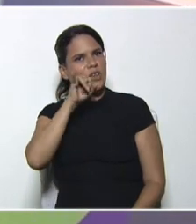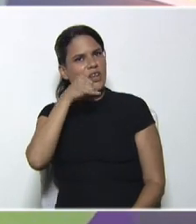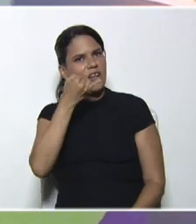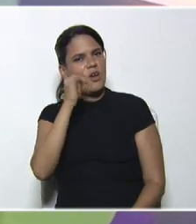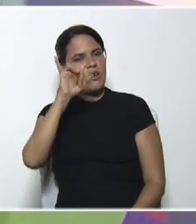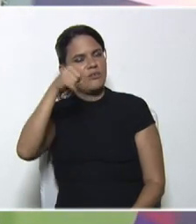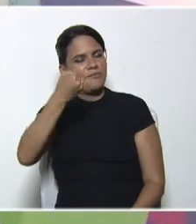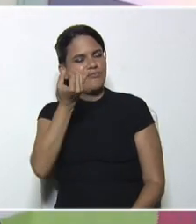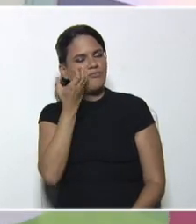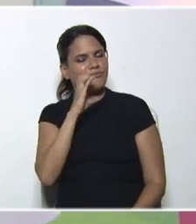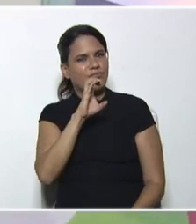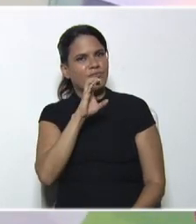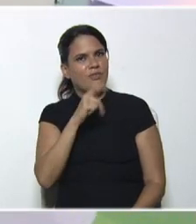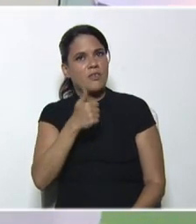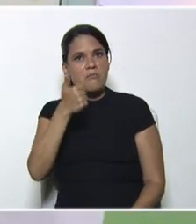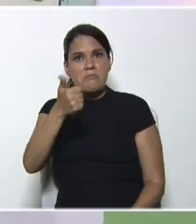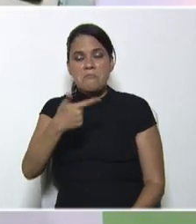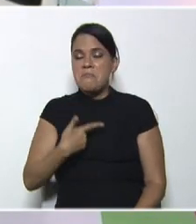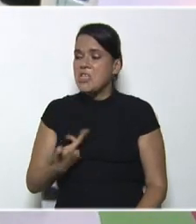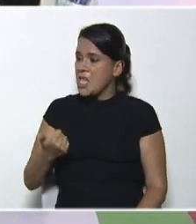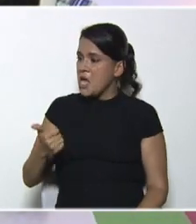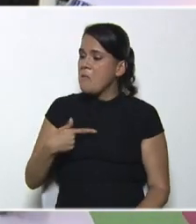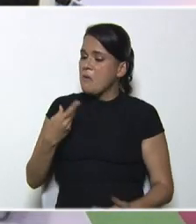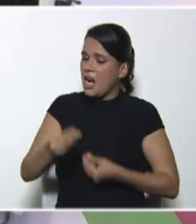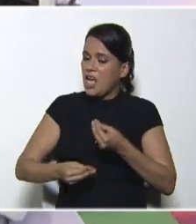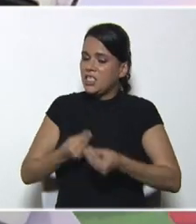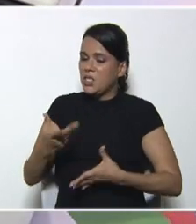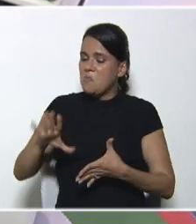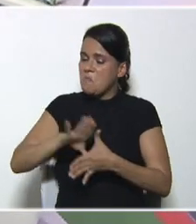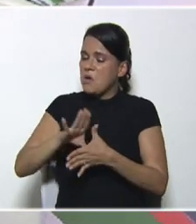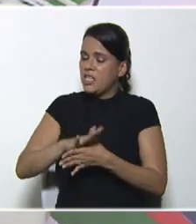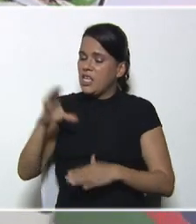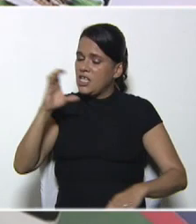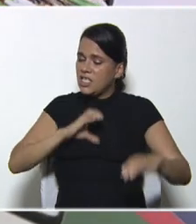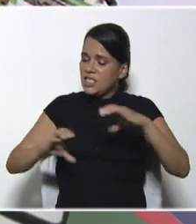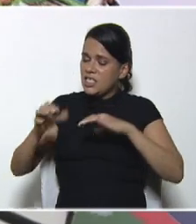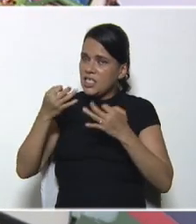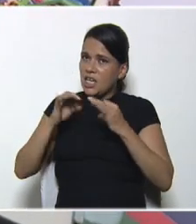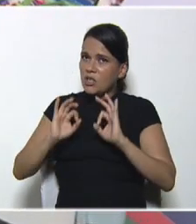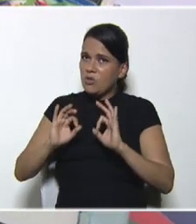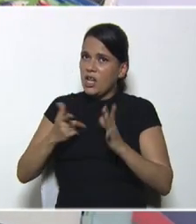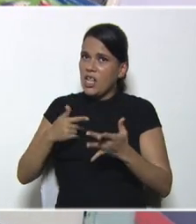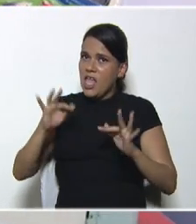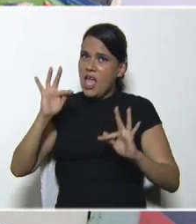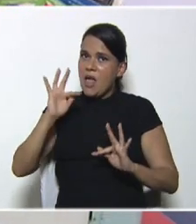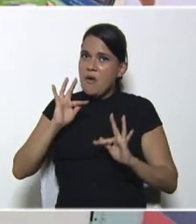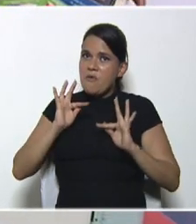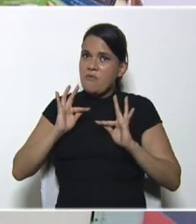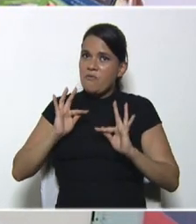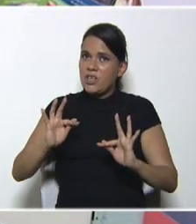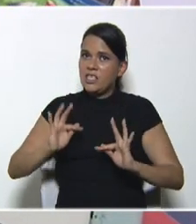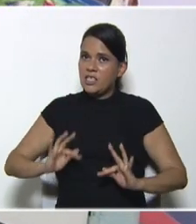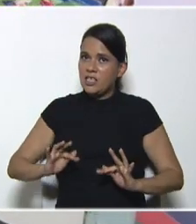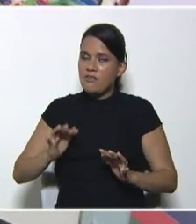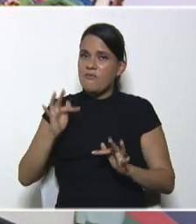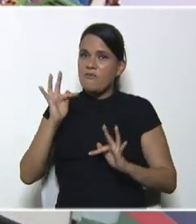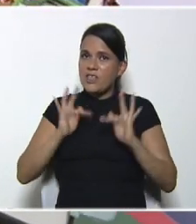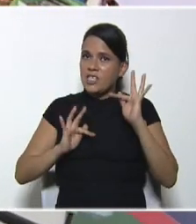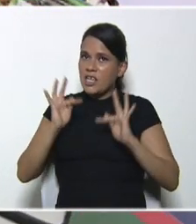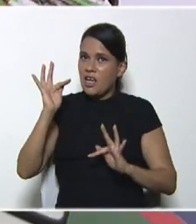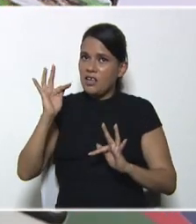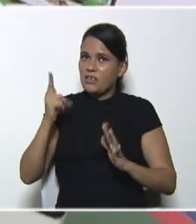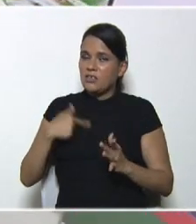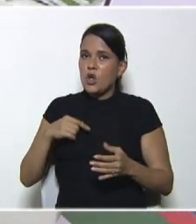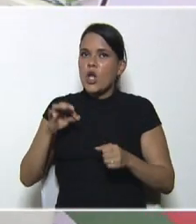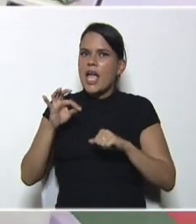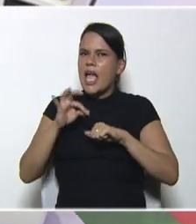hoy? Excelente, para iniciar un martes de Ciencias Naturales desde el área de formación de física con lo que es la estructura del átomo. ¿Y qué vamos